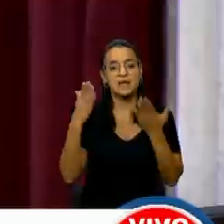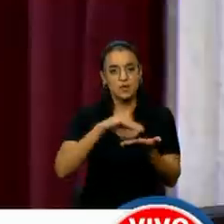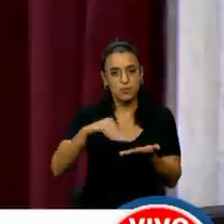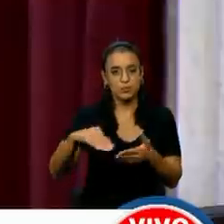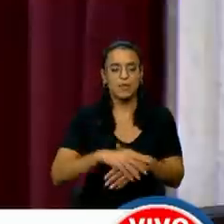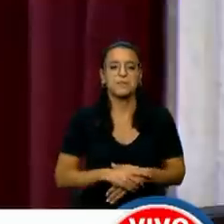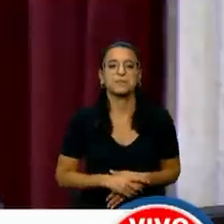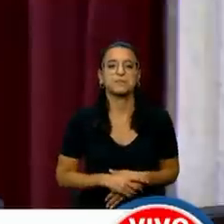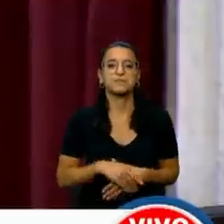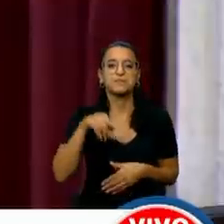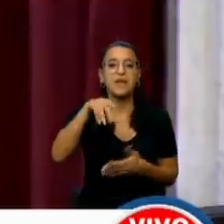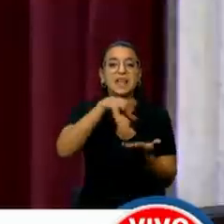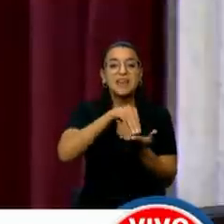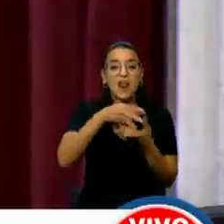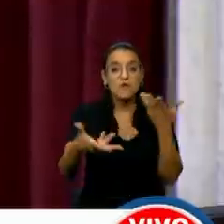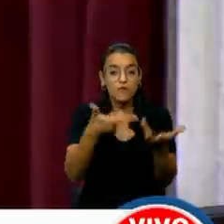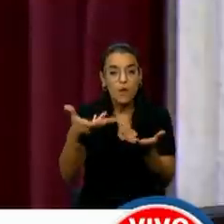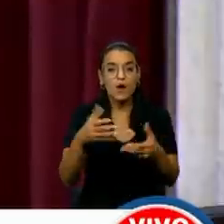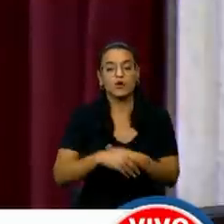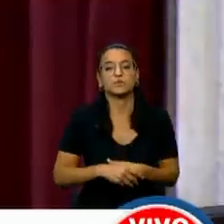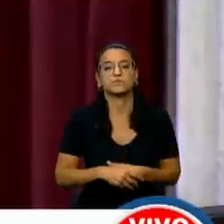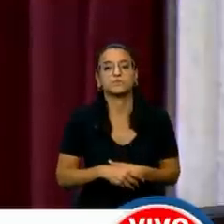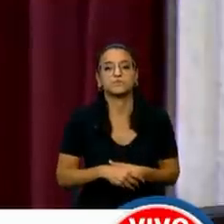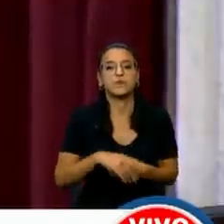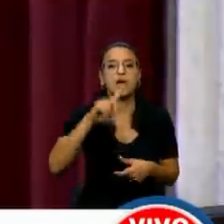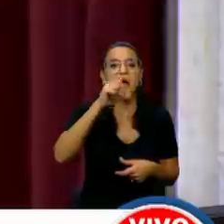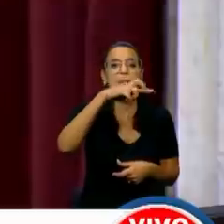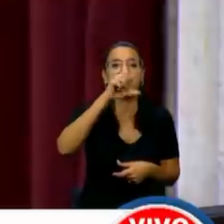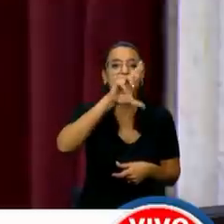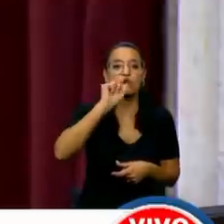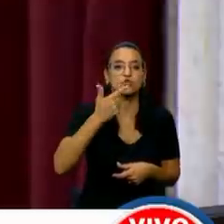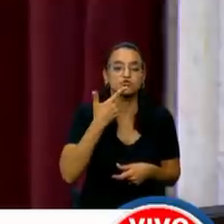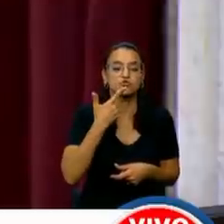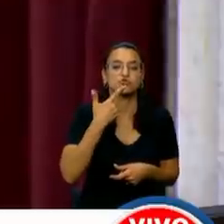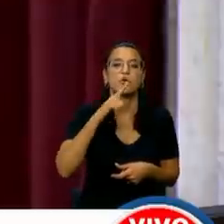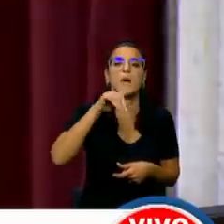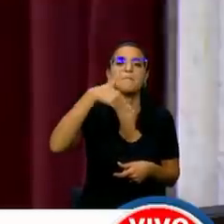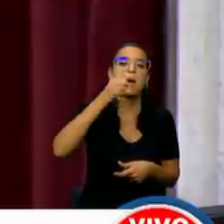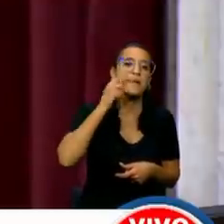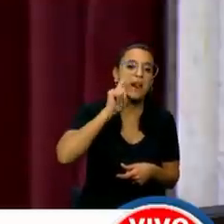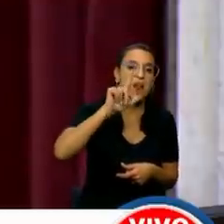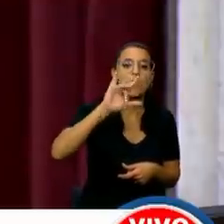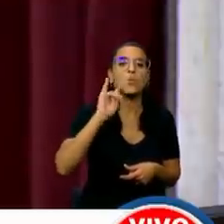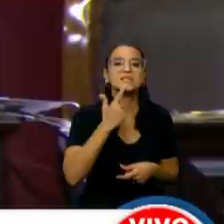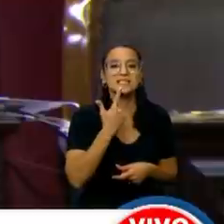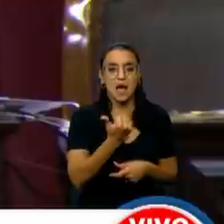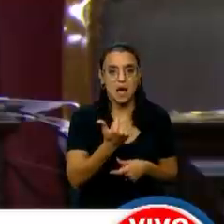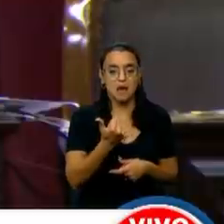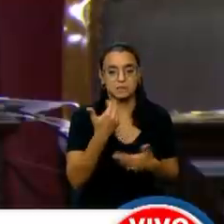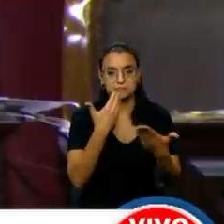por tierra del fuego caparrós mover luisa diputada tiene la palabra